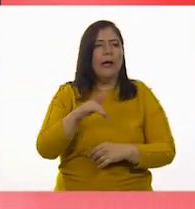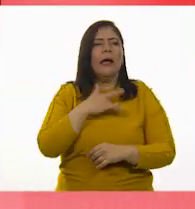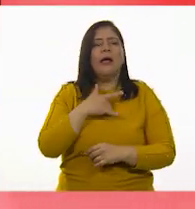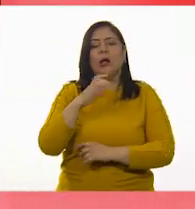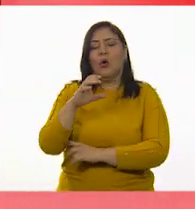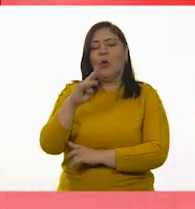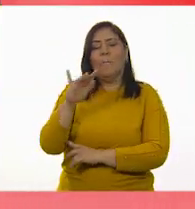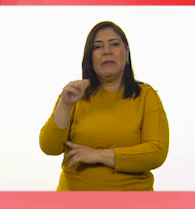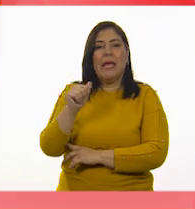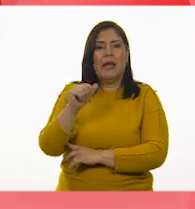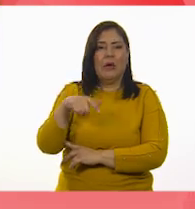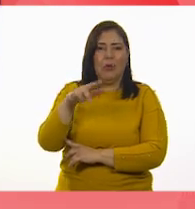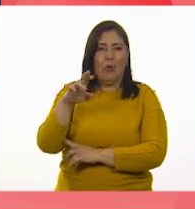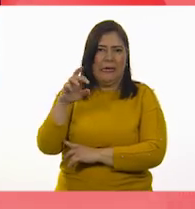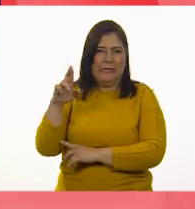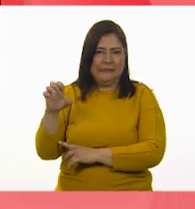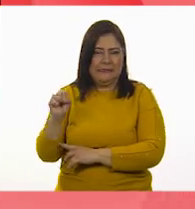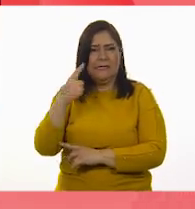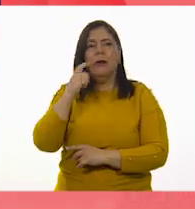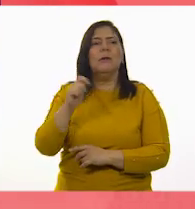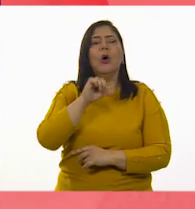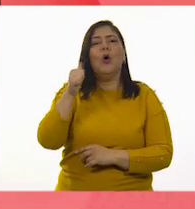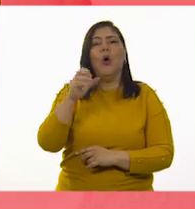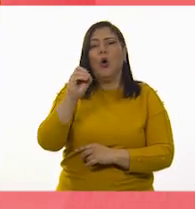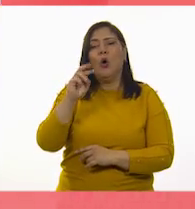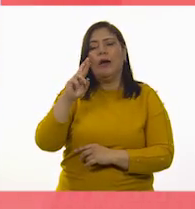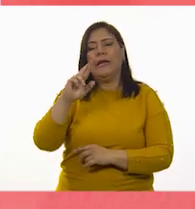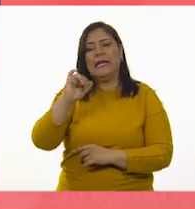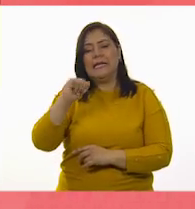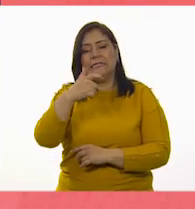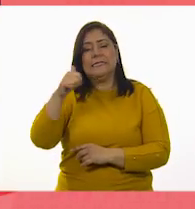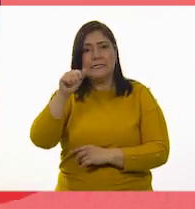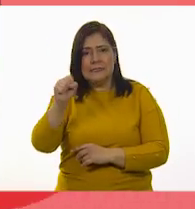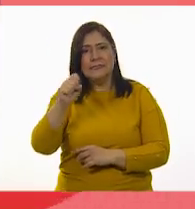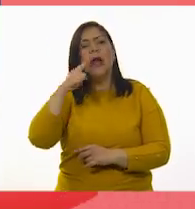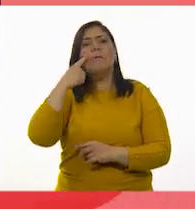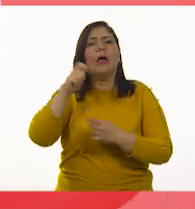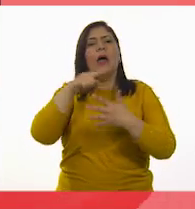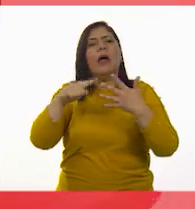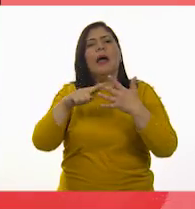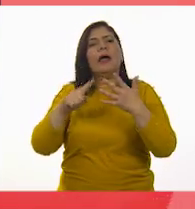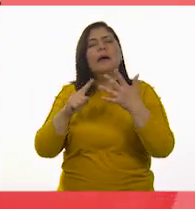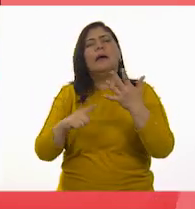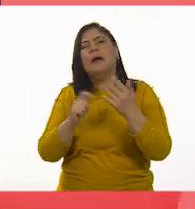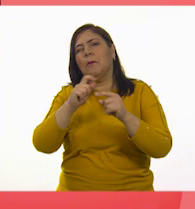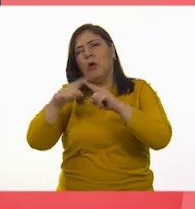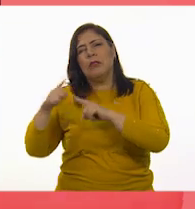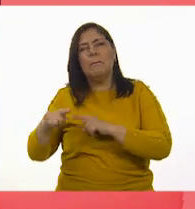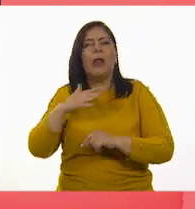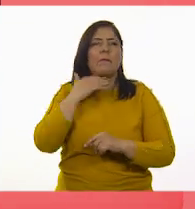Queers, Orishas y los favoritos del fest, Residente y Alemán.